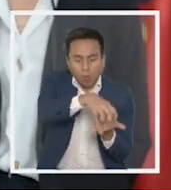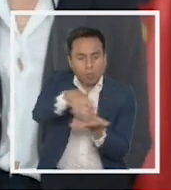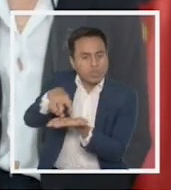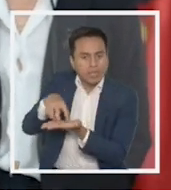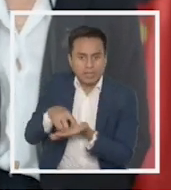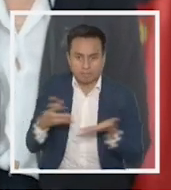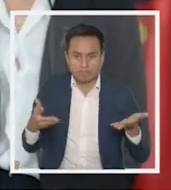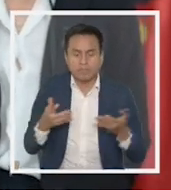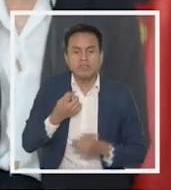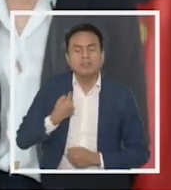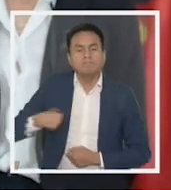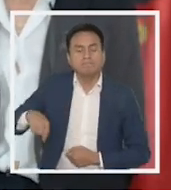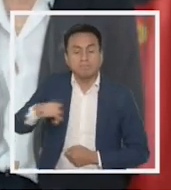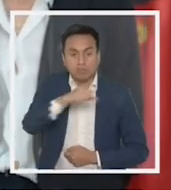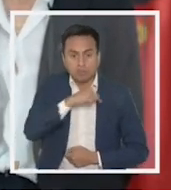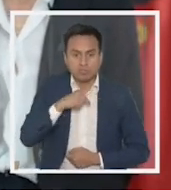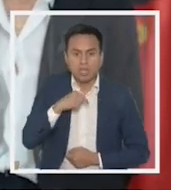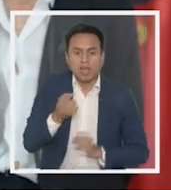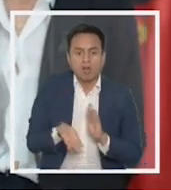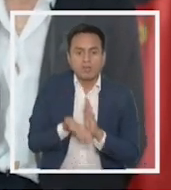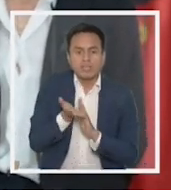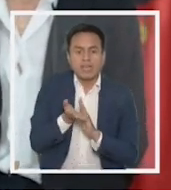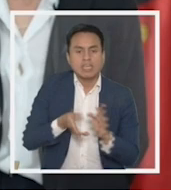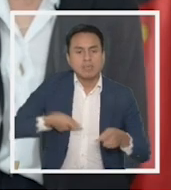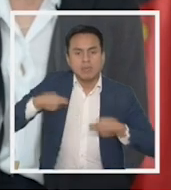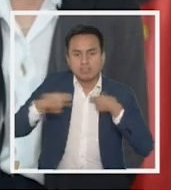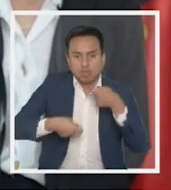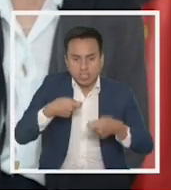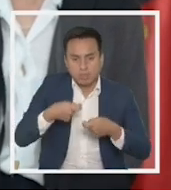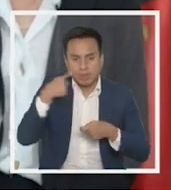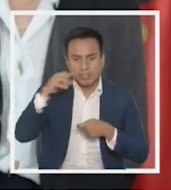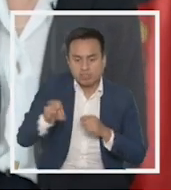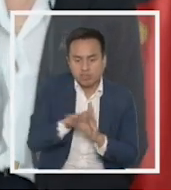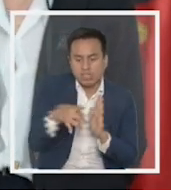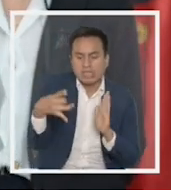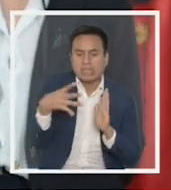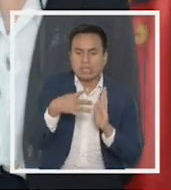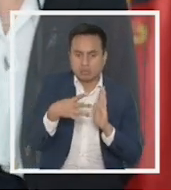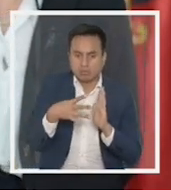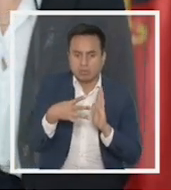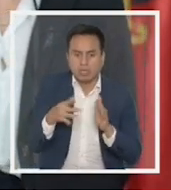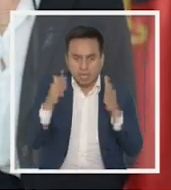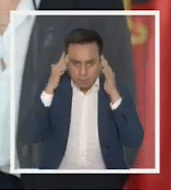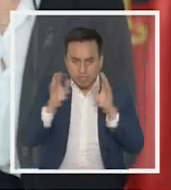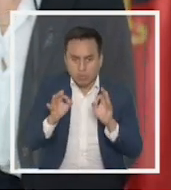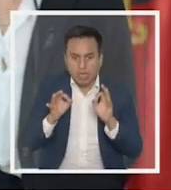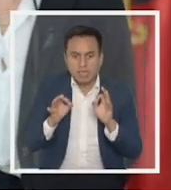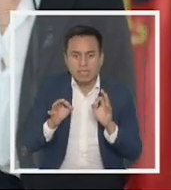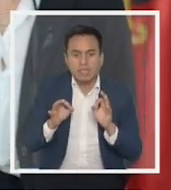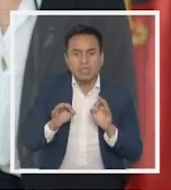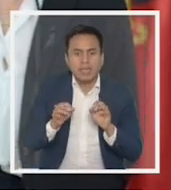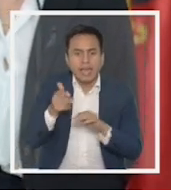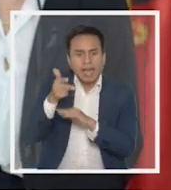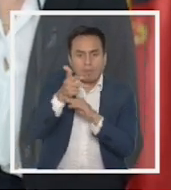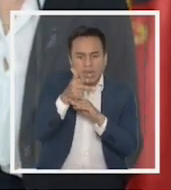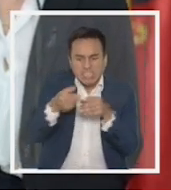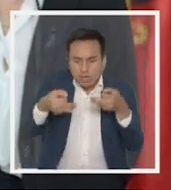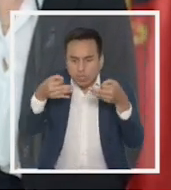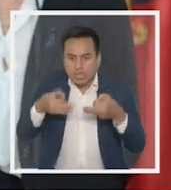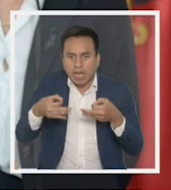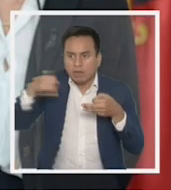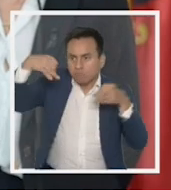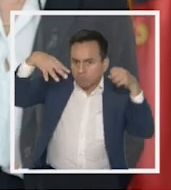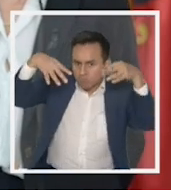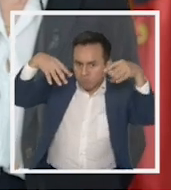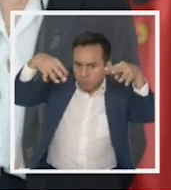a la prevención del delito, en particular en cámaras de seguridad, en luminarias, en cámaras para las policías, que implicará